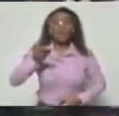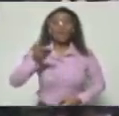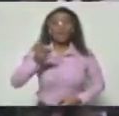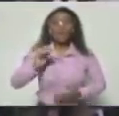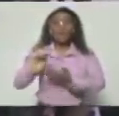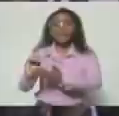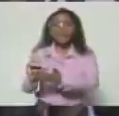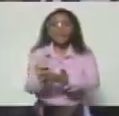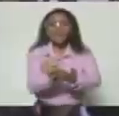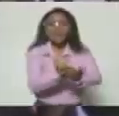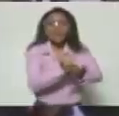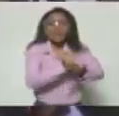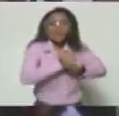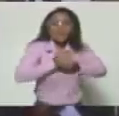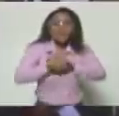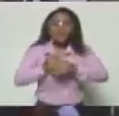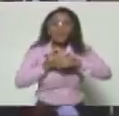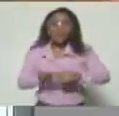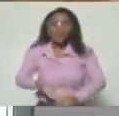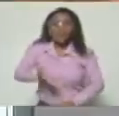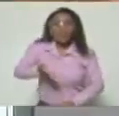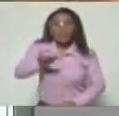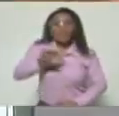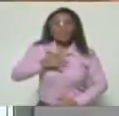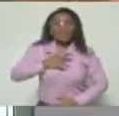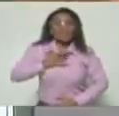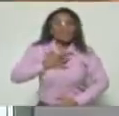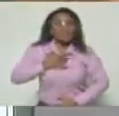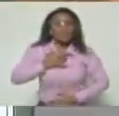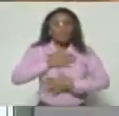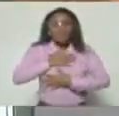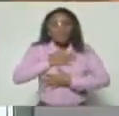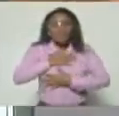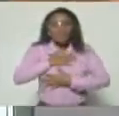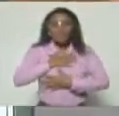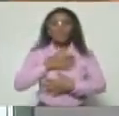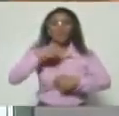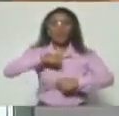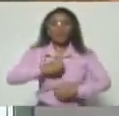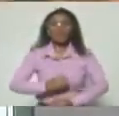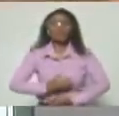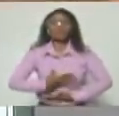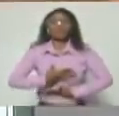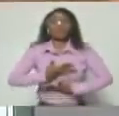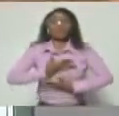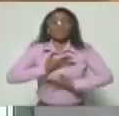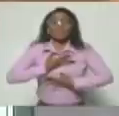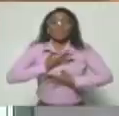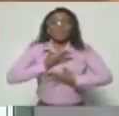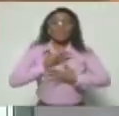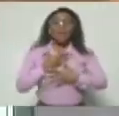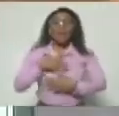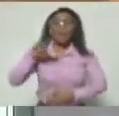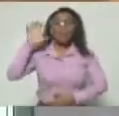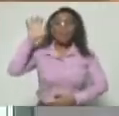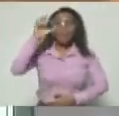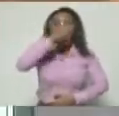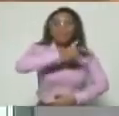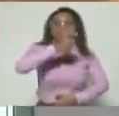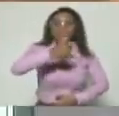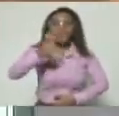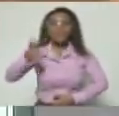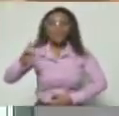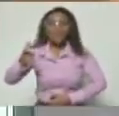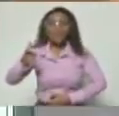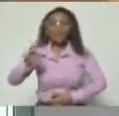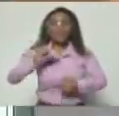recoge el verdadero sentimiento que hoy inspira a los patriotas y a las patriotas